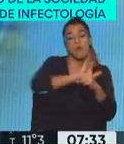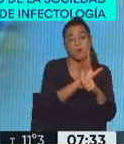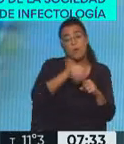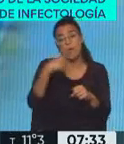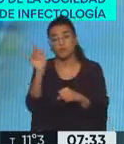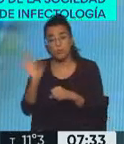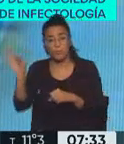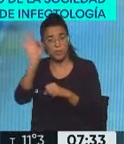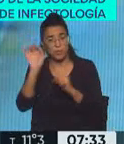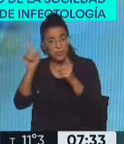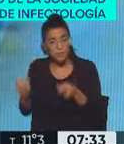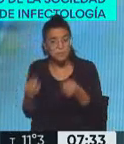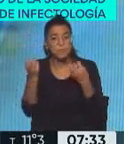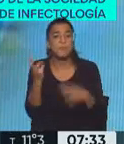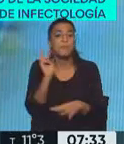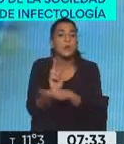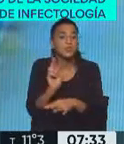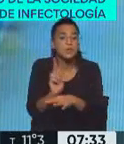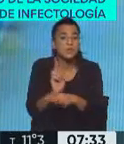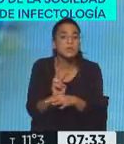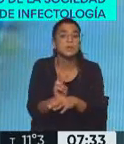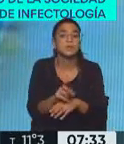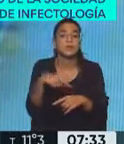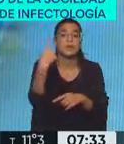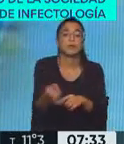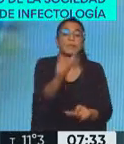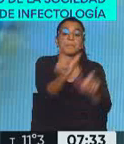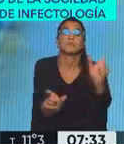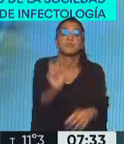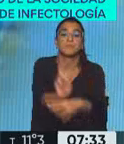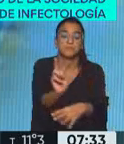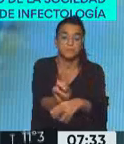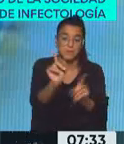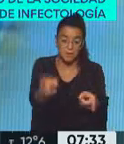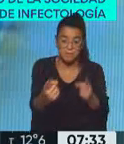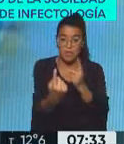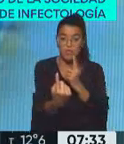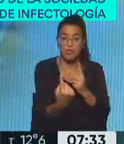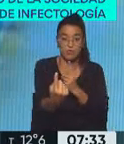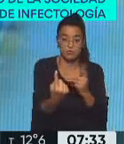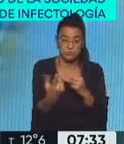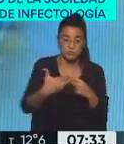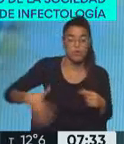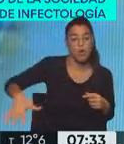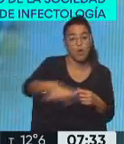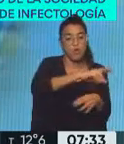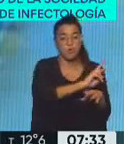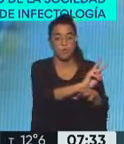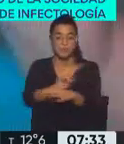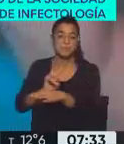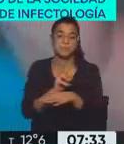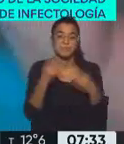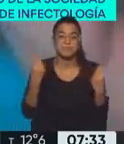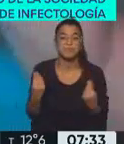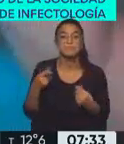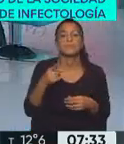otros virus porque protege y protege a los demás o sea tiene un rol también de protección solidaria y colectiva para las zonas bueno a la